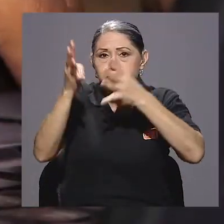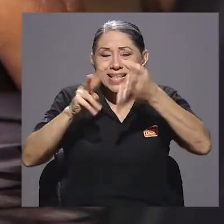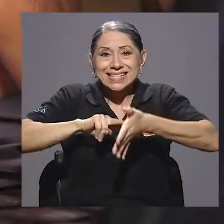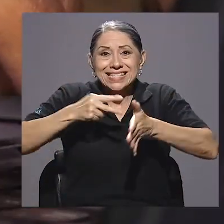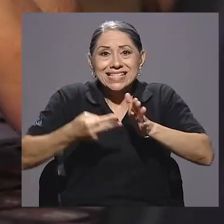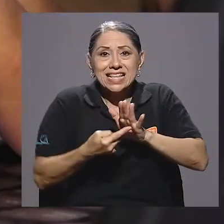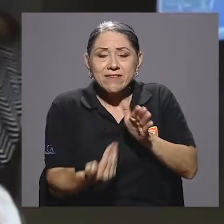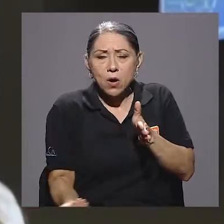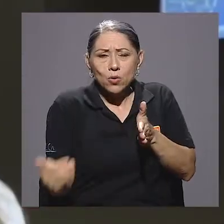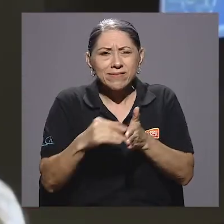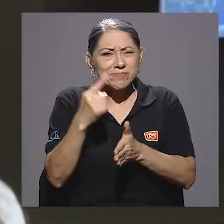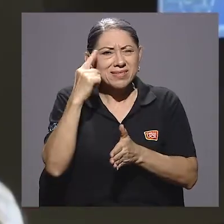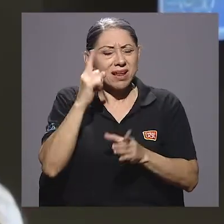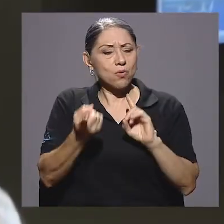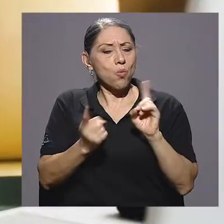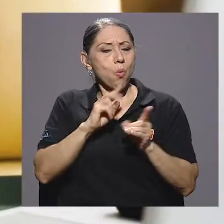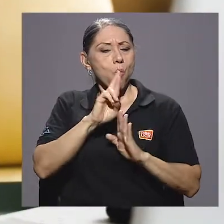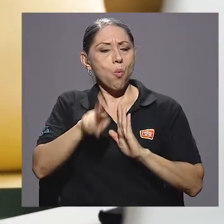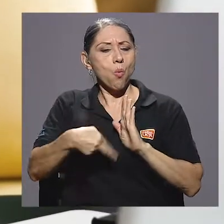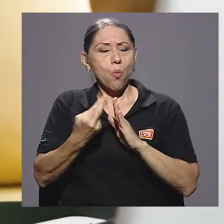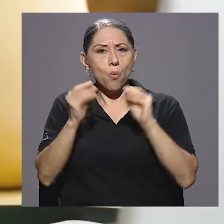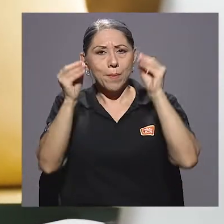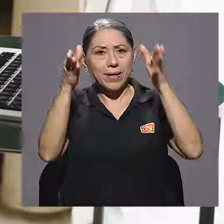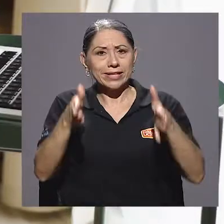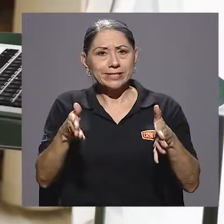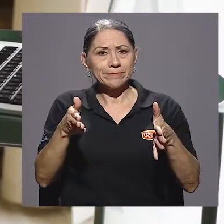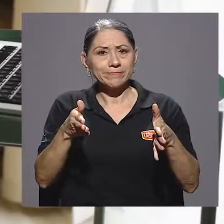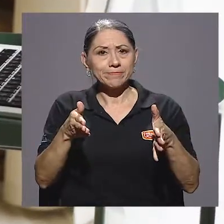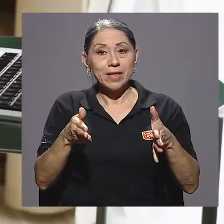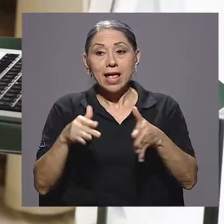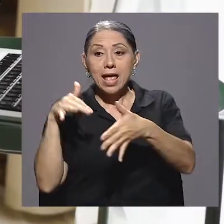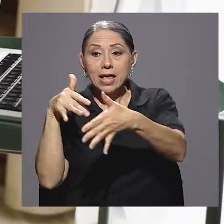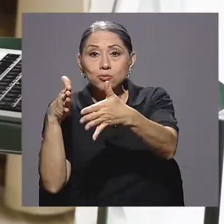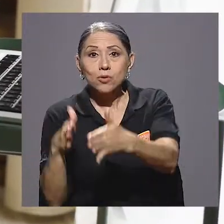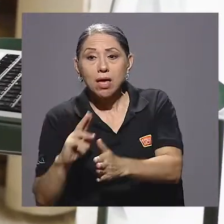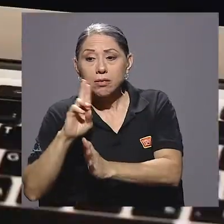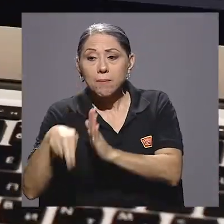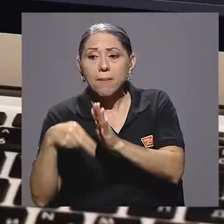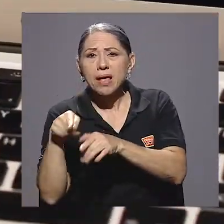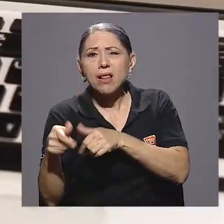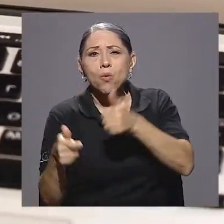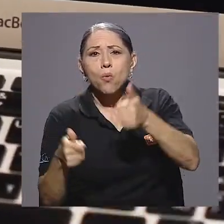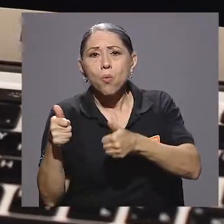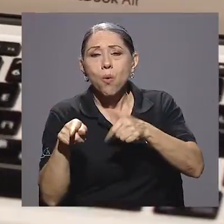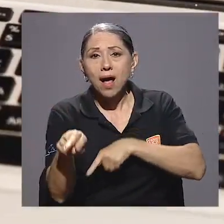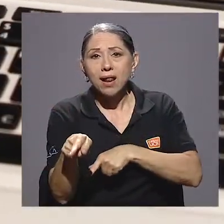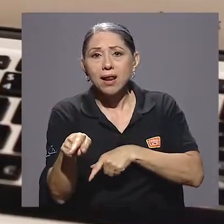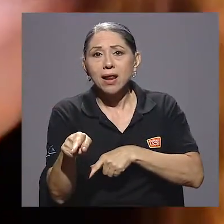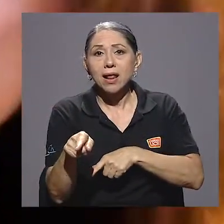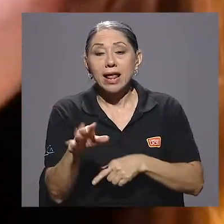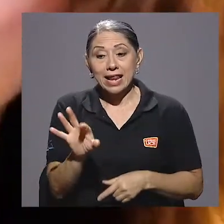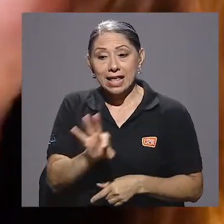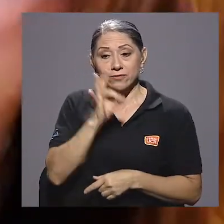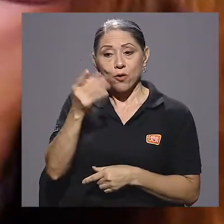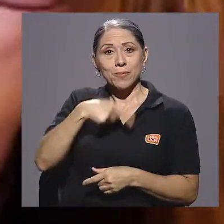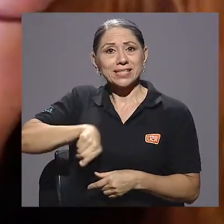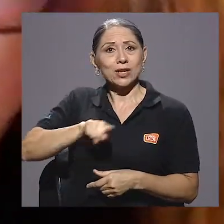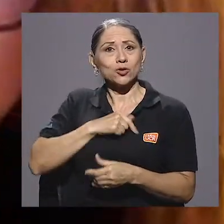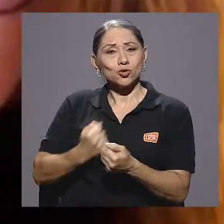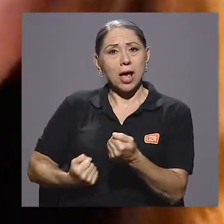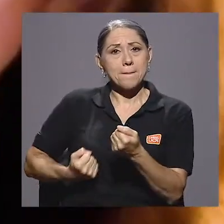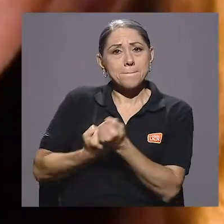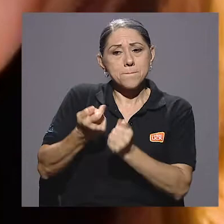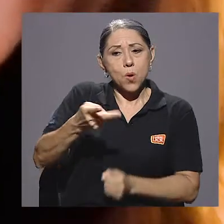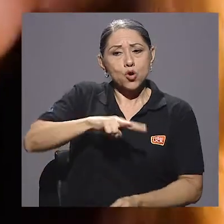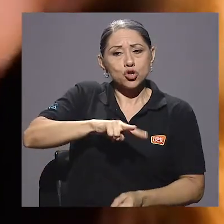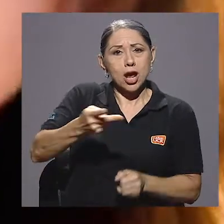implica repensar el papel del docente, repensar el papel del estudiante, las formas como apoyamos